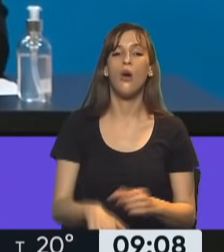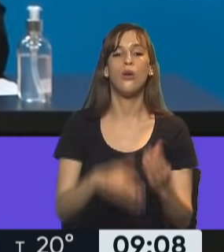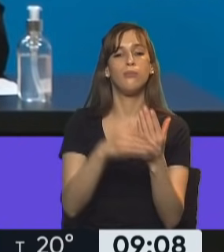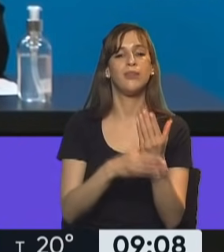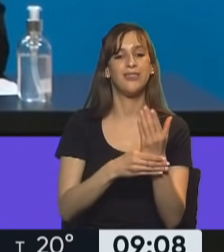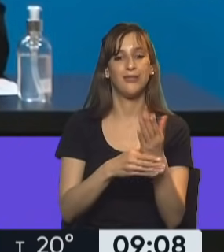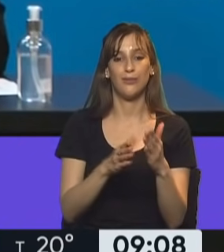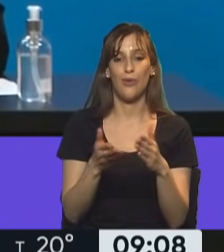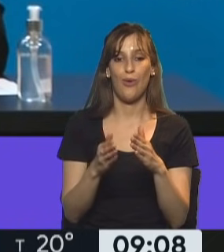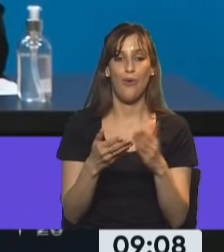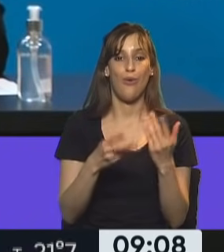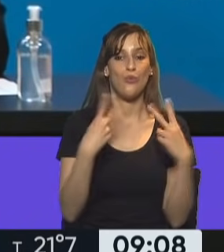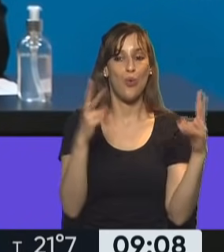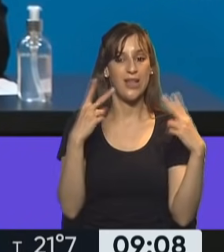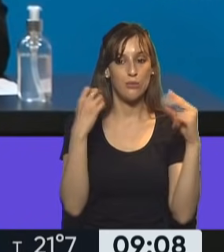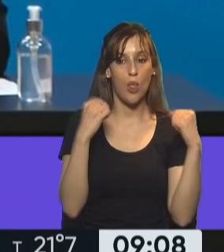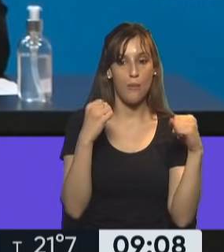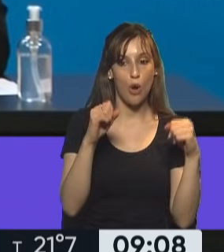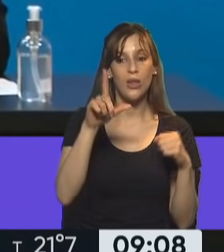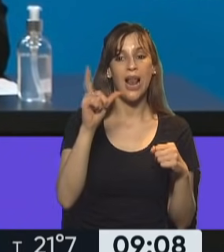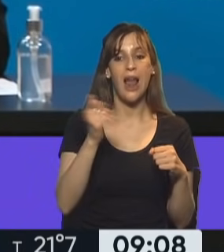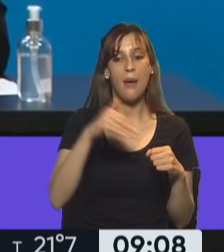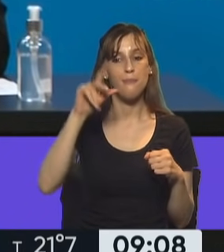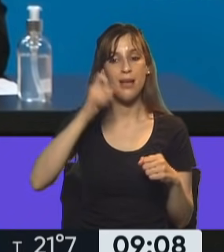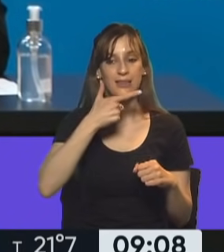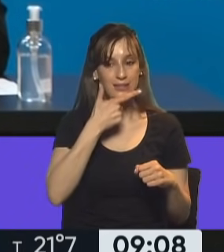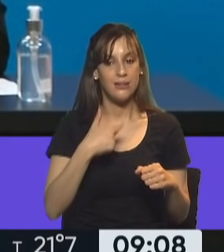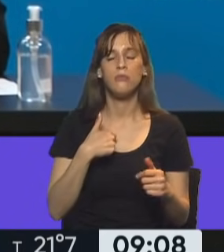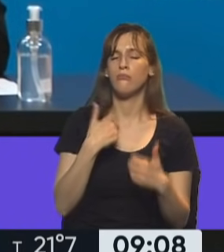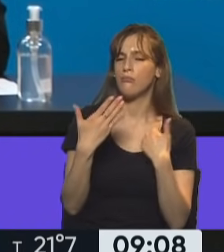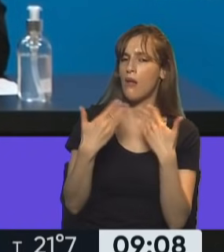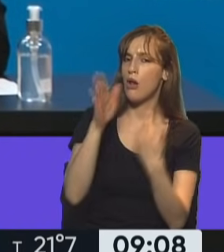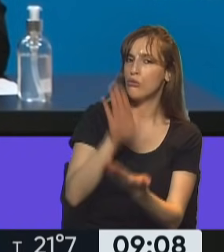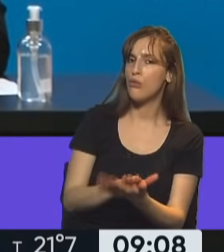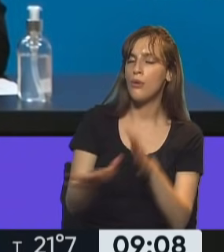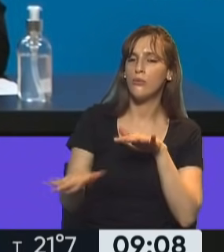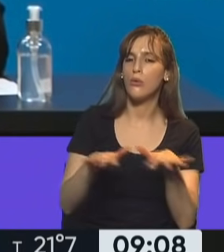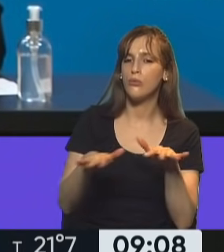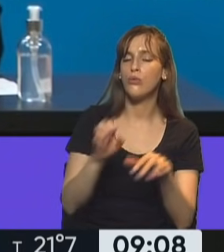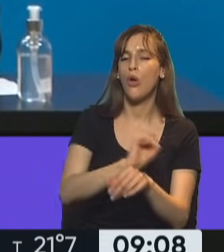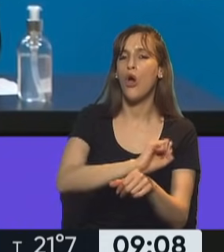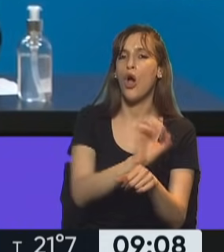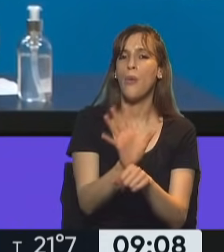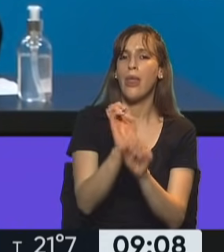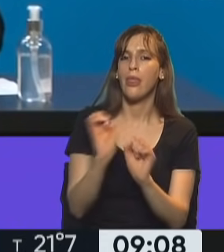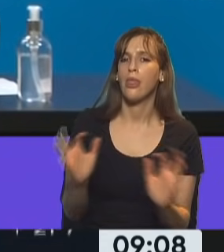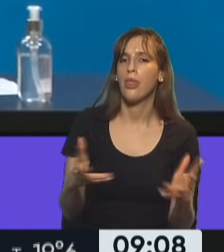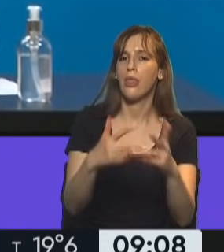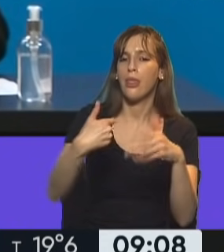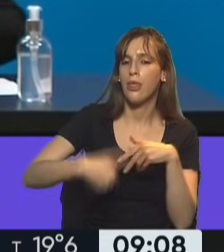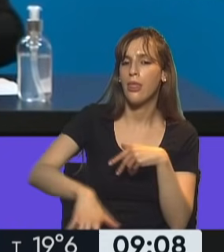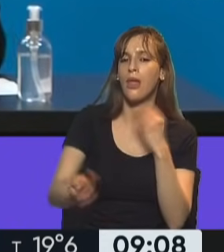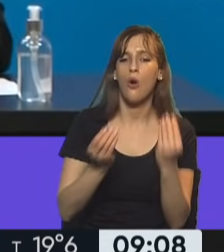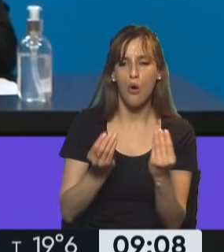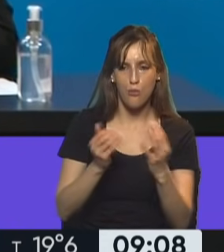Turismo y Deportes, Matías Lames, para hacer algunos comentarios en relación a la situación epidemiológica y los próximos pasos. En